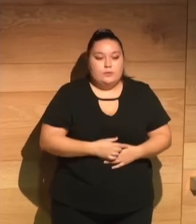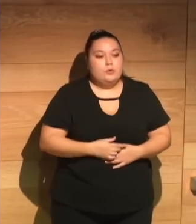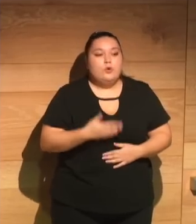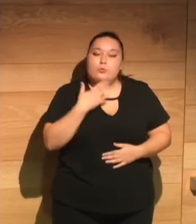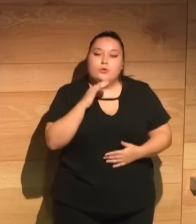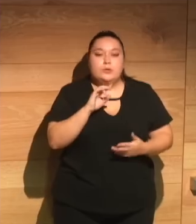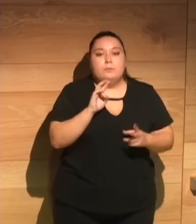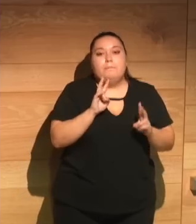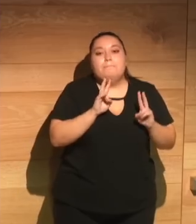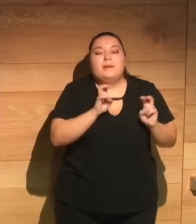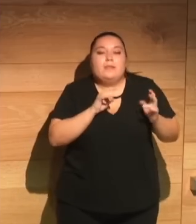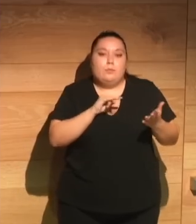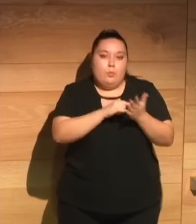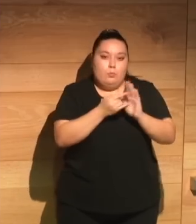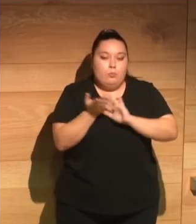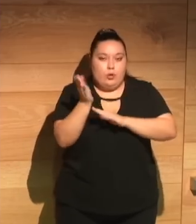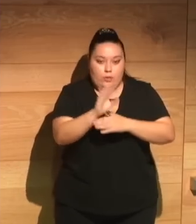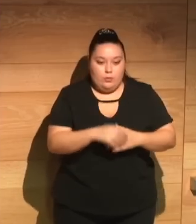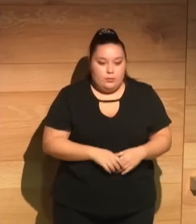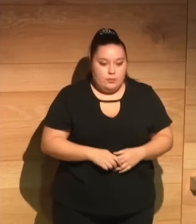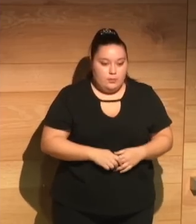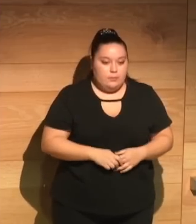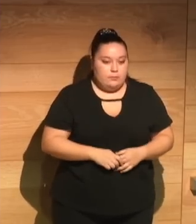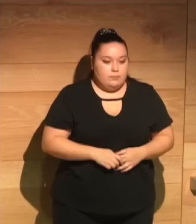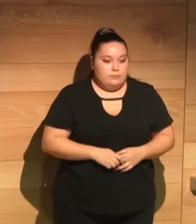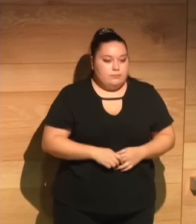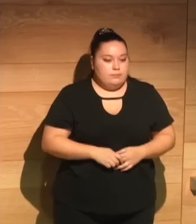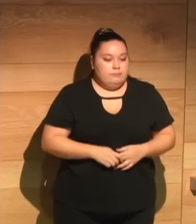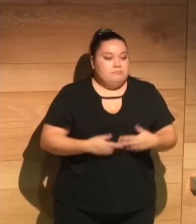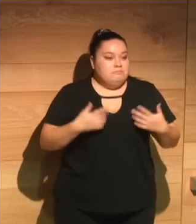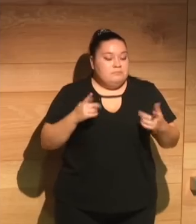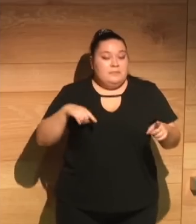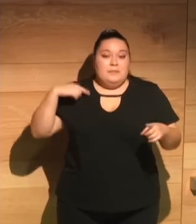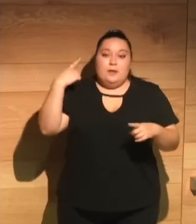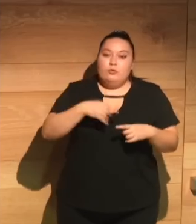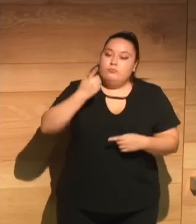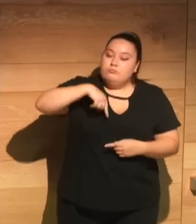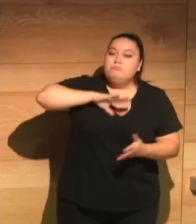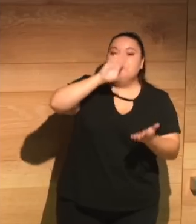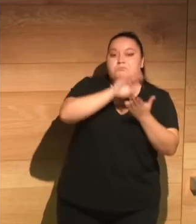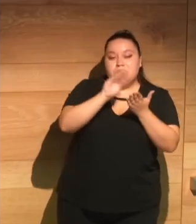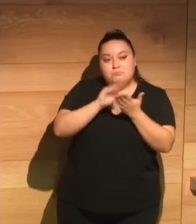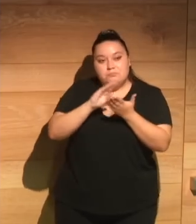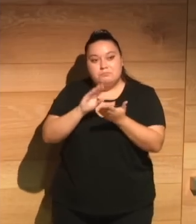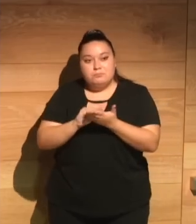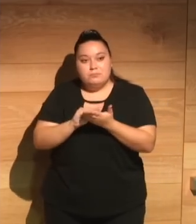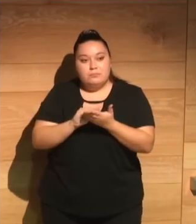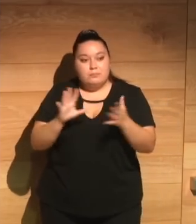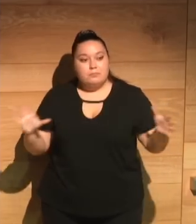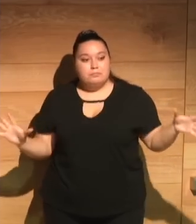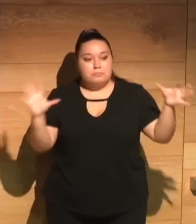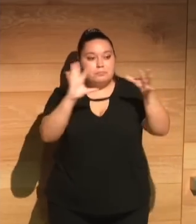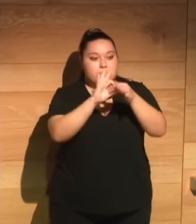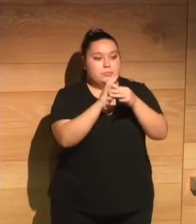de proyección. Ya tenemos algo que vamos a recoger muchos años después, pero que tiene mucho que ver con